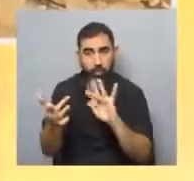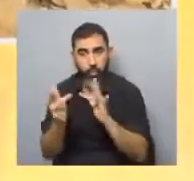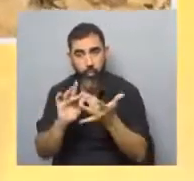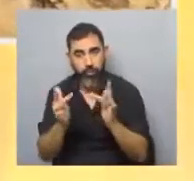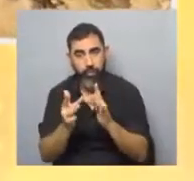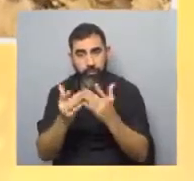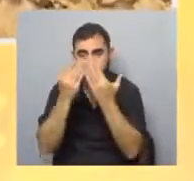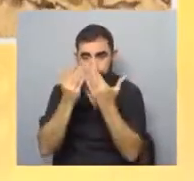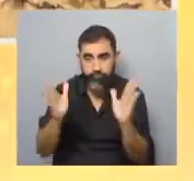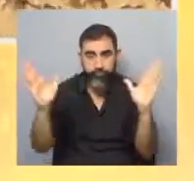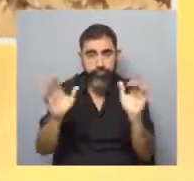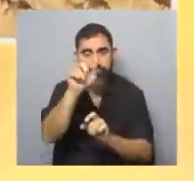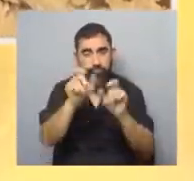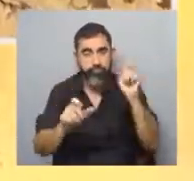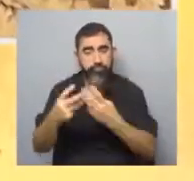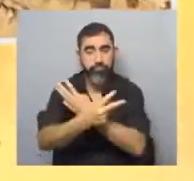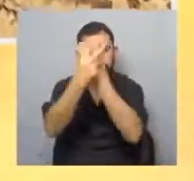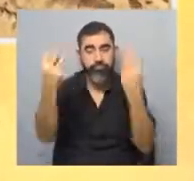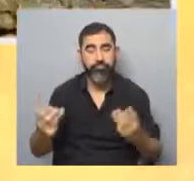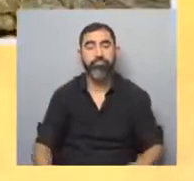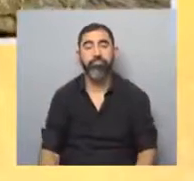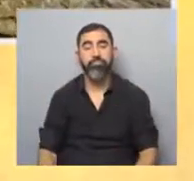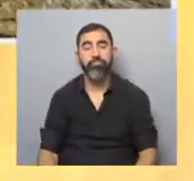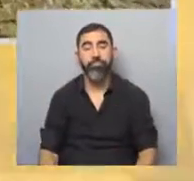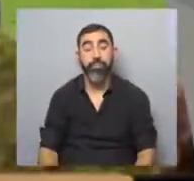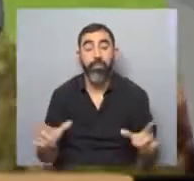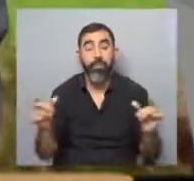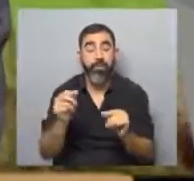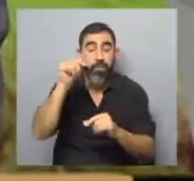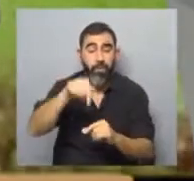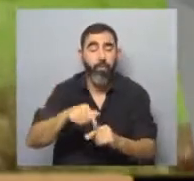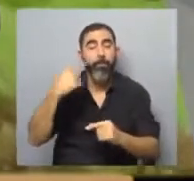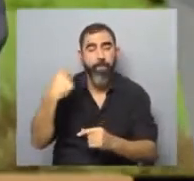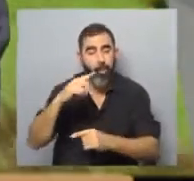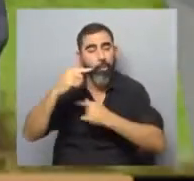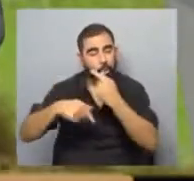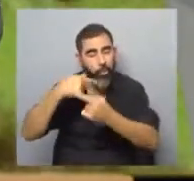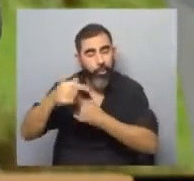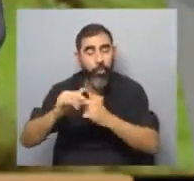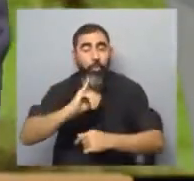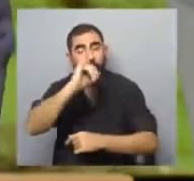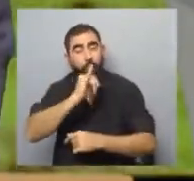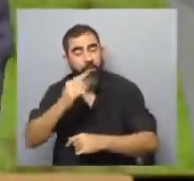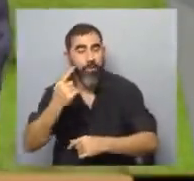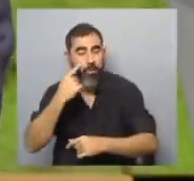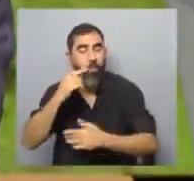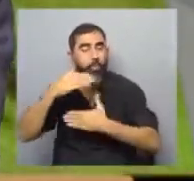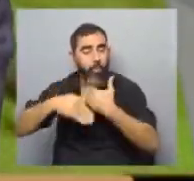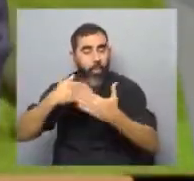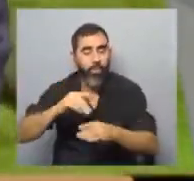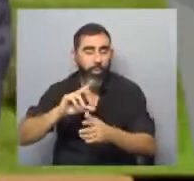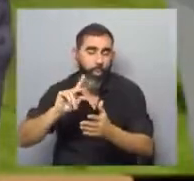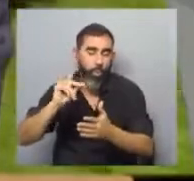se abre a toda la comunidad. Helga, por hoy la dejamos por acá. Vamos a seguir de cerca las novedades. Son procesos que tienen